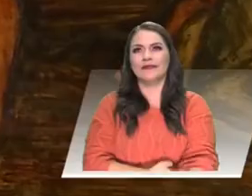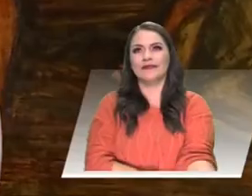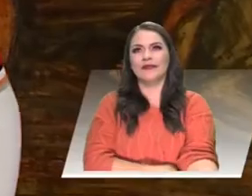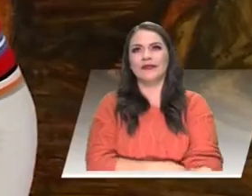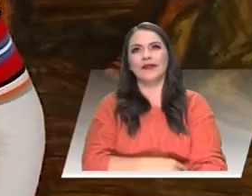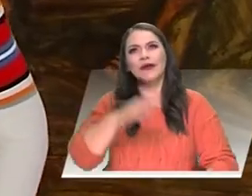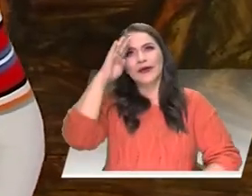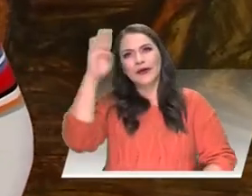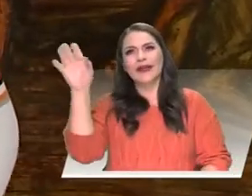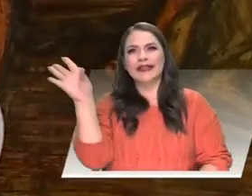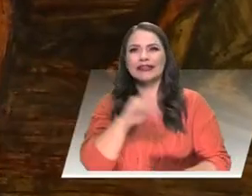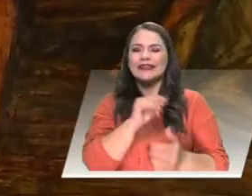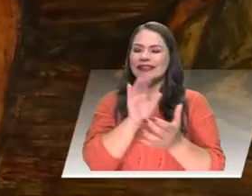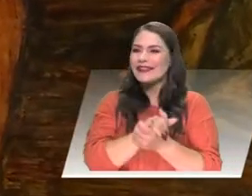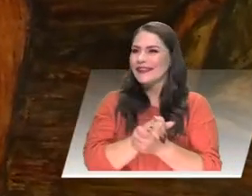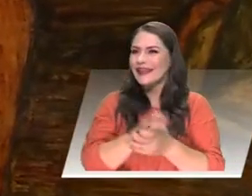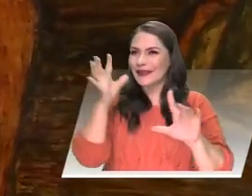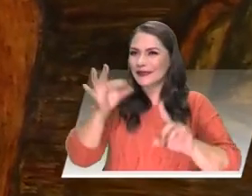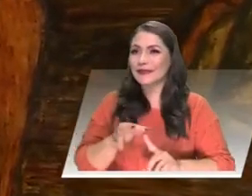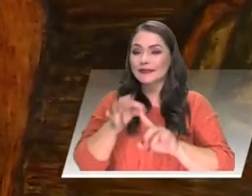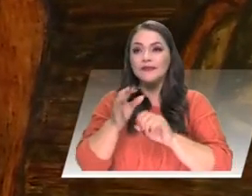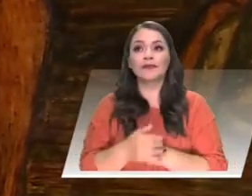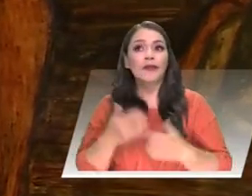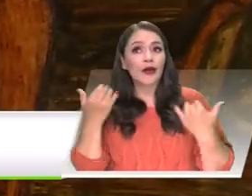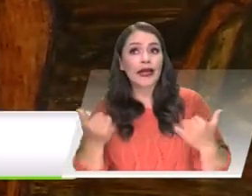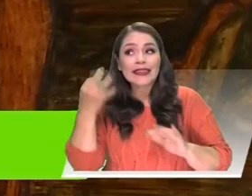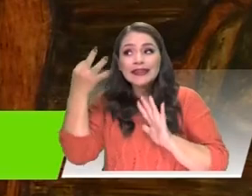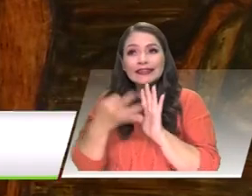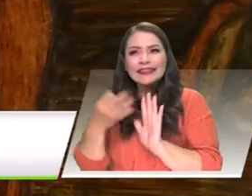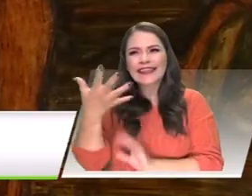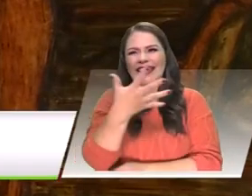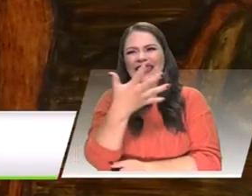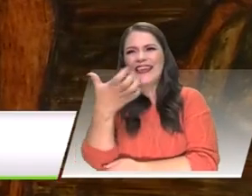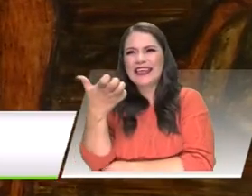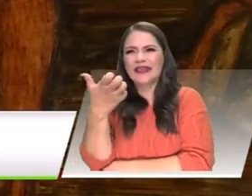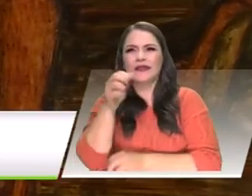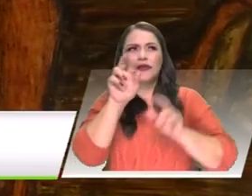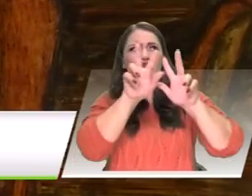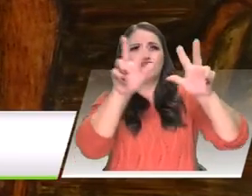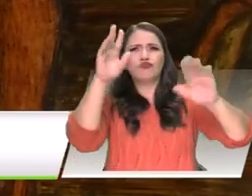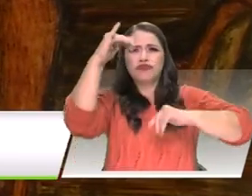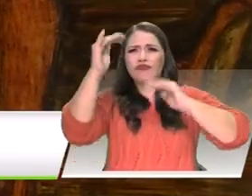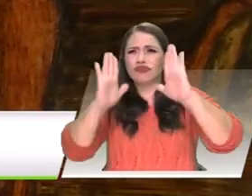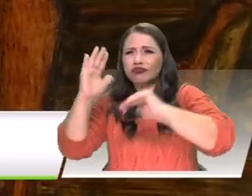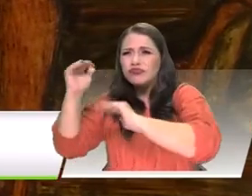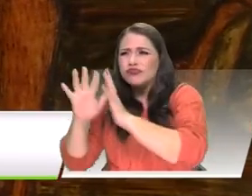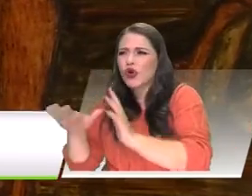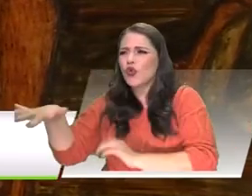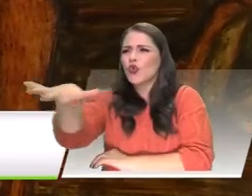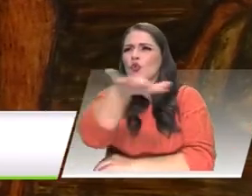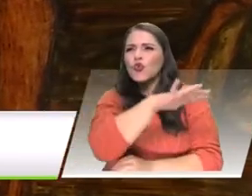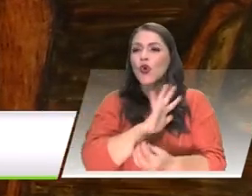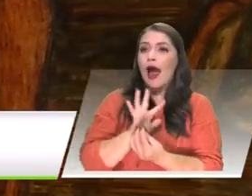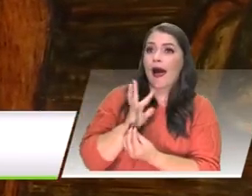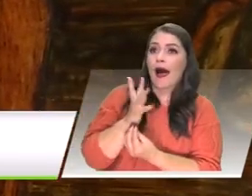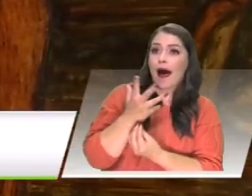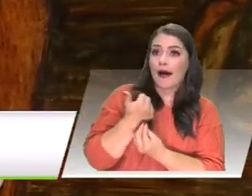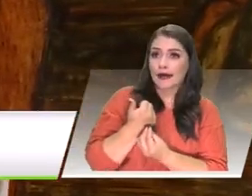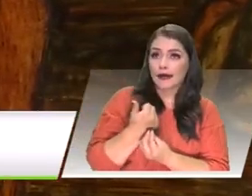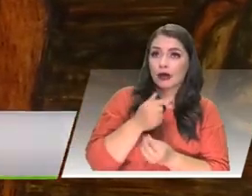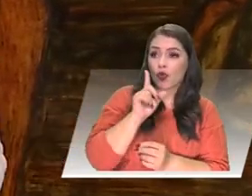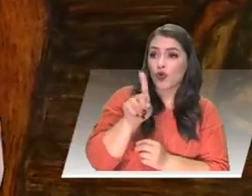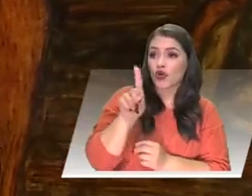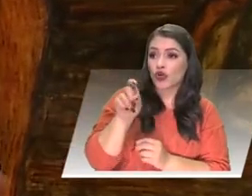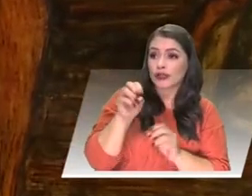Hola a todos, ¿qué tal? Un saludo especial. Más de 3.500 piezas de arte y 160 metros de mural